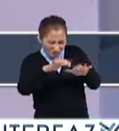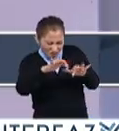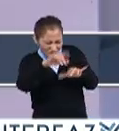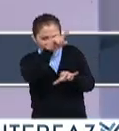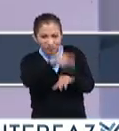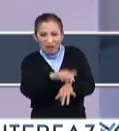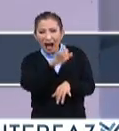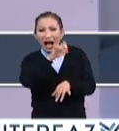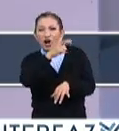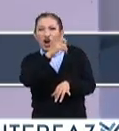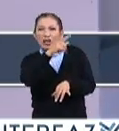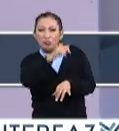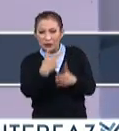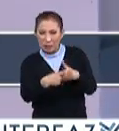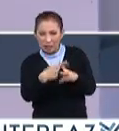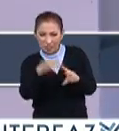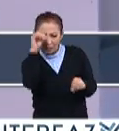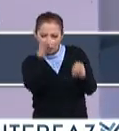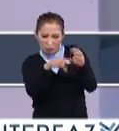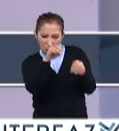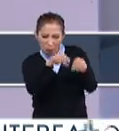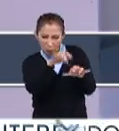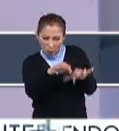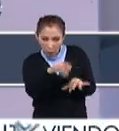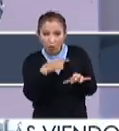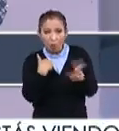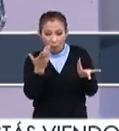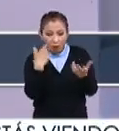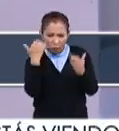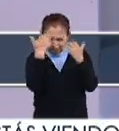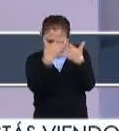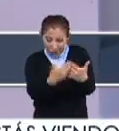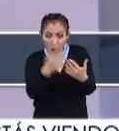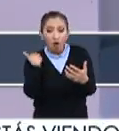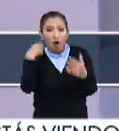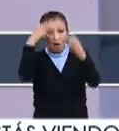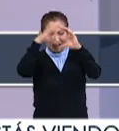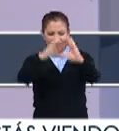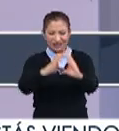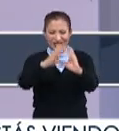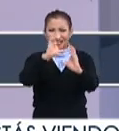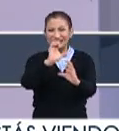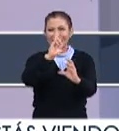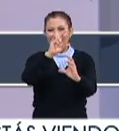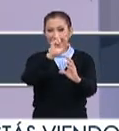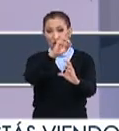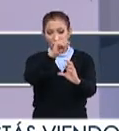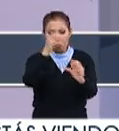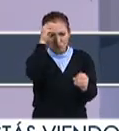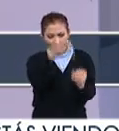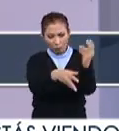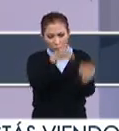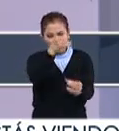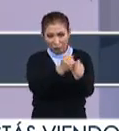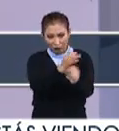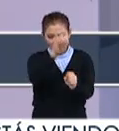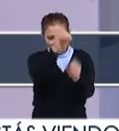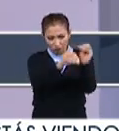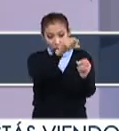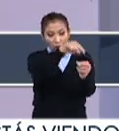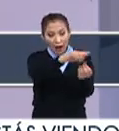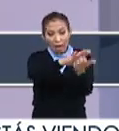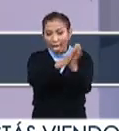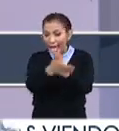matemáticos están involucrados, digamos, es como estamos como que programando el cerebro de un robot, de tal manera que tenga este tipo de comportamientos de